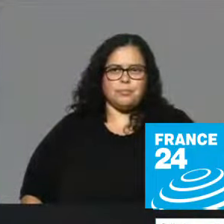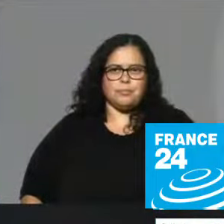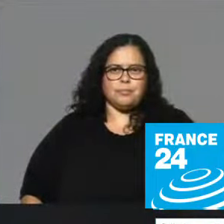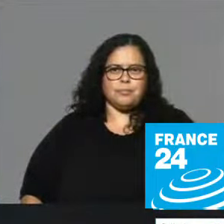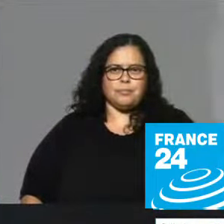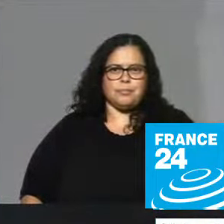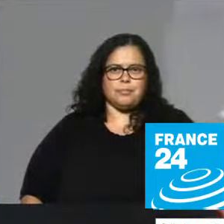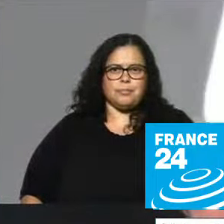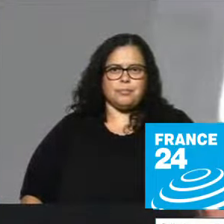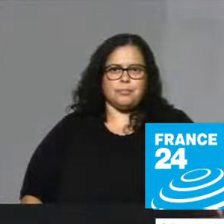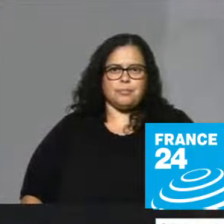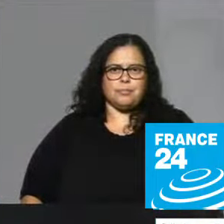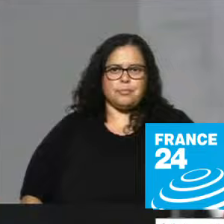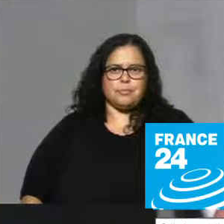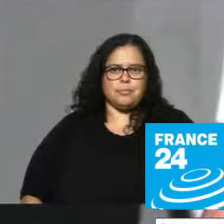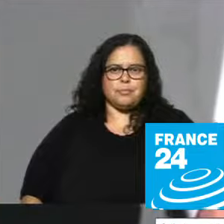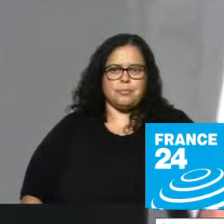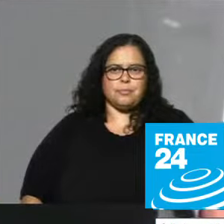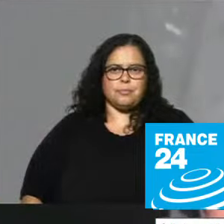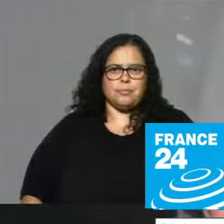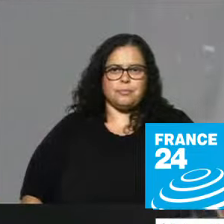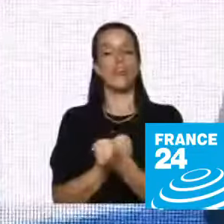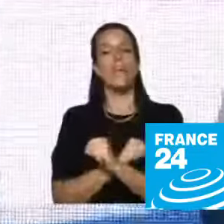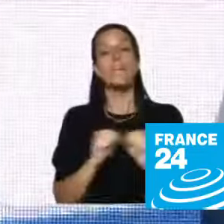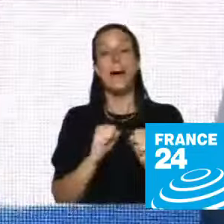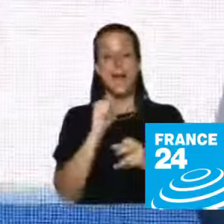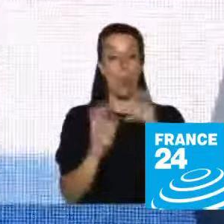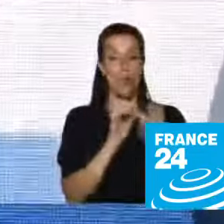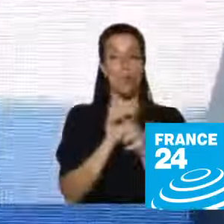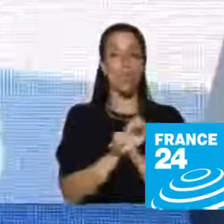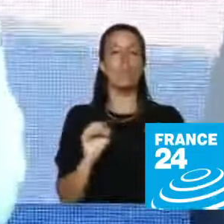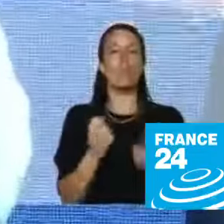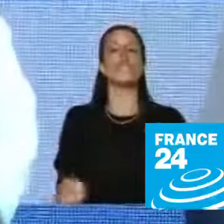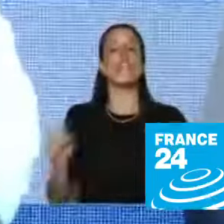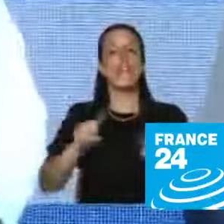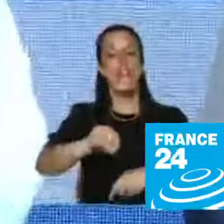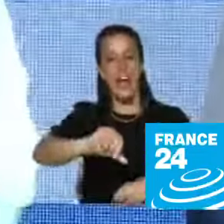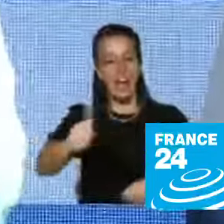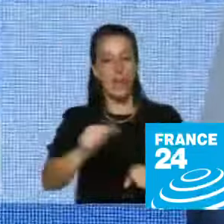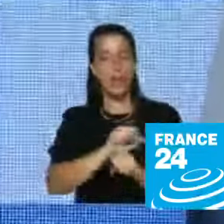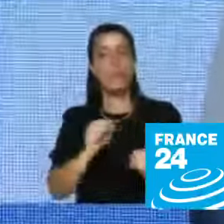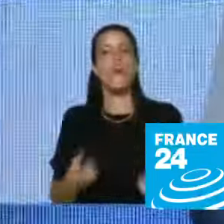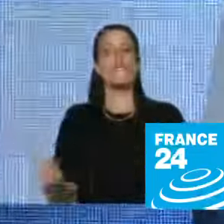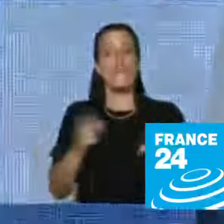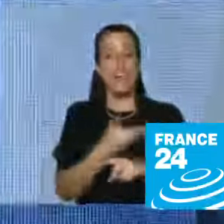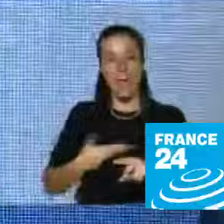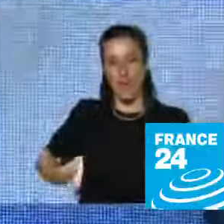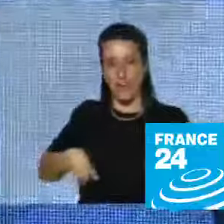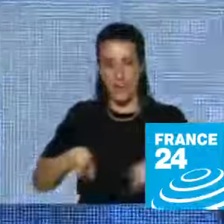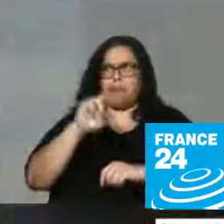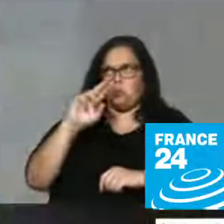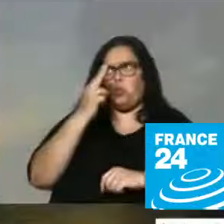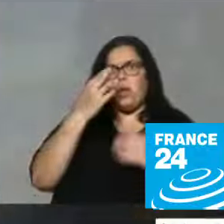la próxima contienda. Entre los partidos incluidos está el Partido Colorado de Andrés Ojeda, que se posicionó en tercer